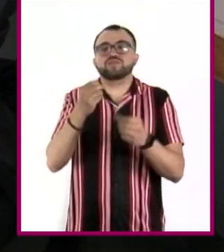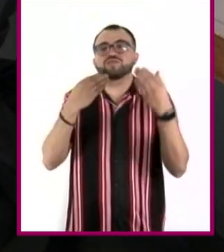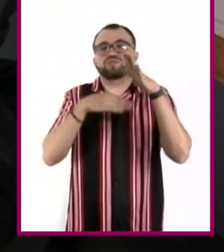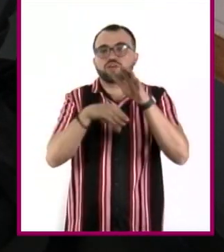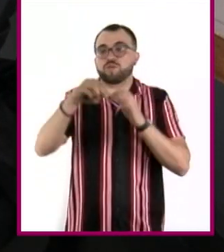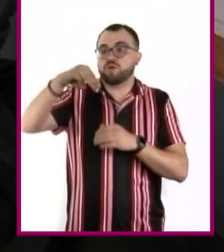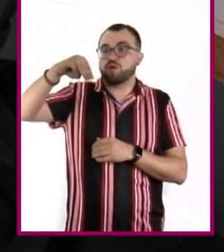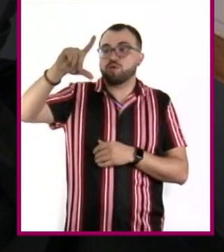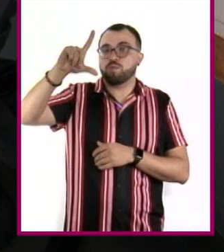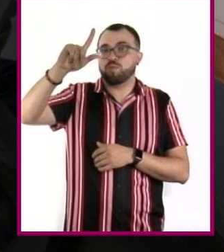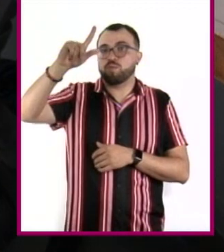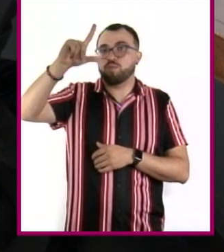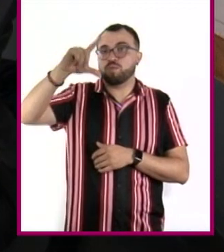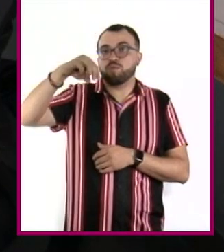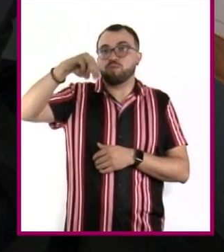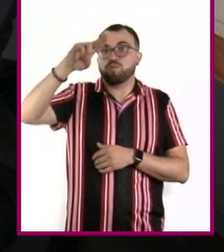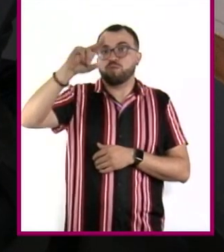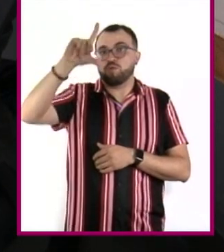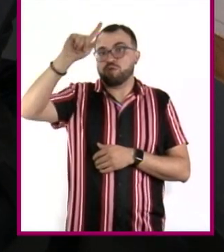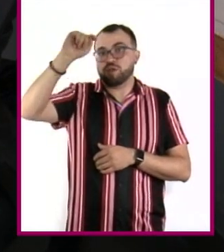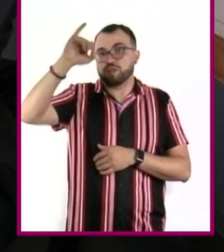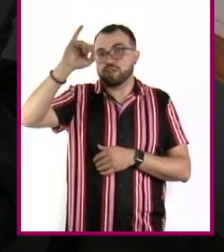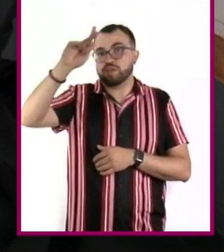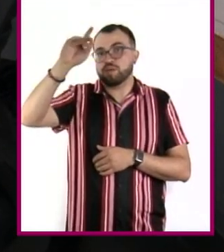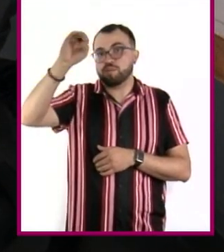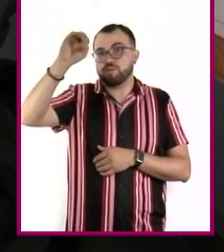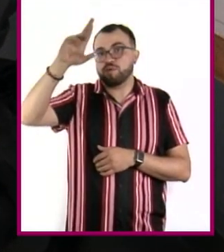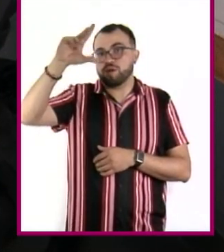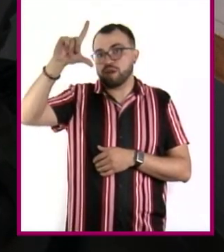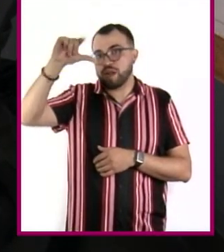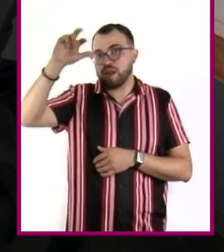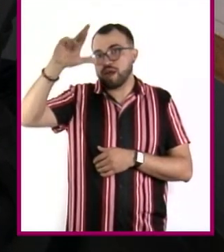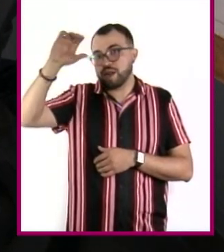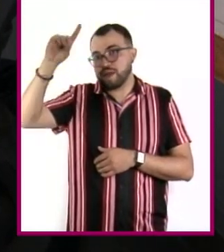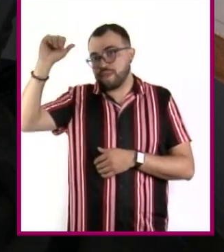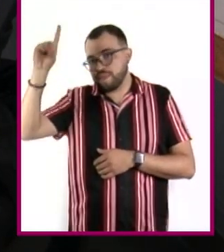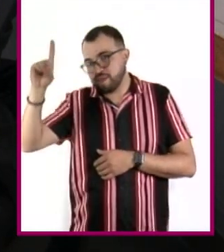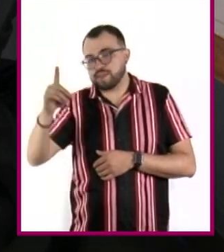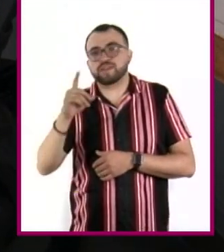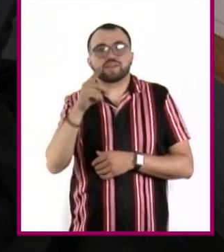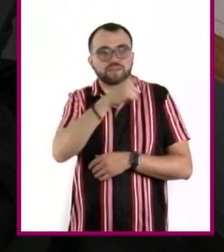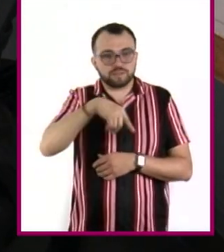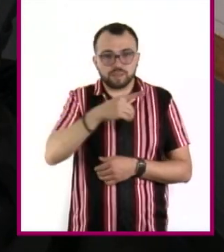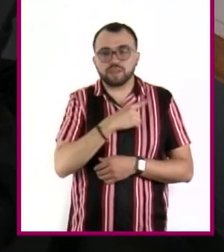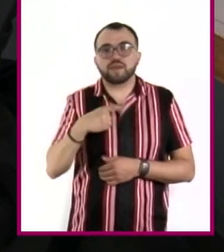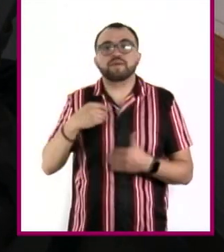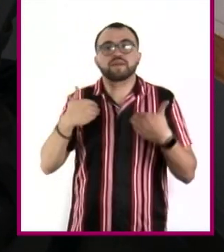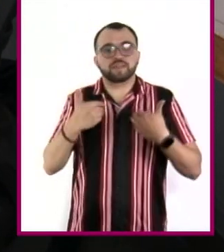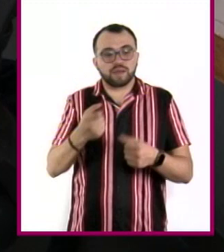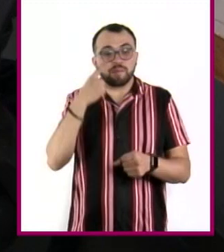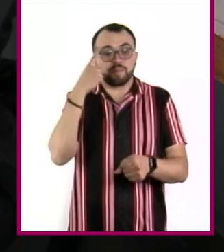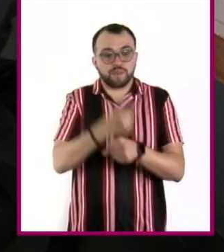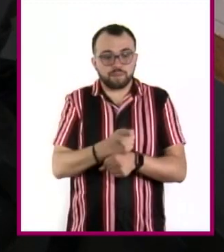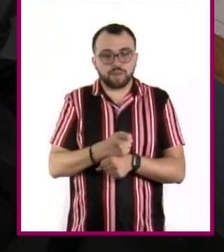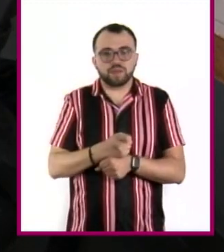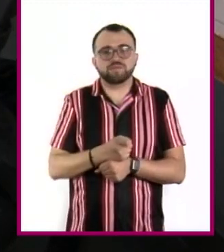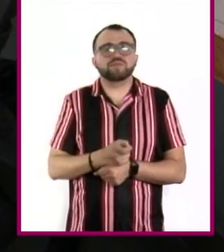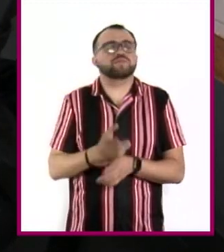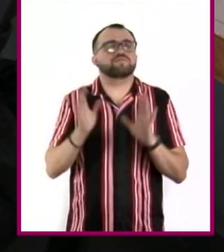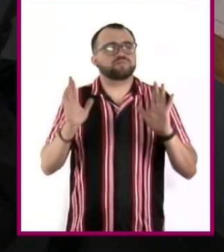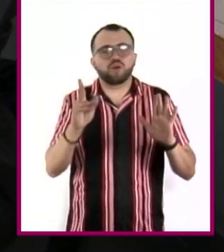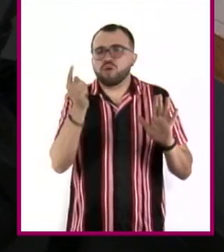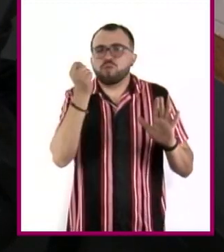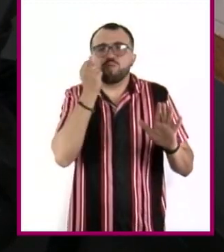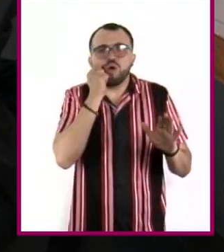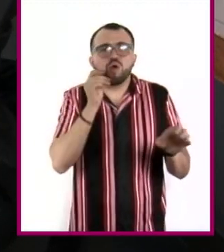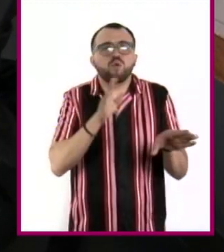multilateralismo. Tenemos que entender la diferencia y aunque no asumamos ninguna postura, conocer sobre todo hacia dónde se inclina